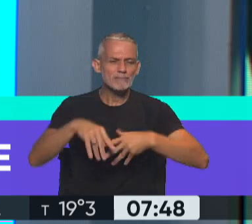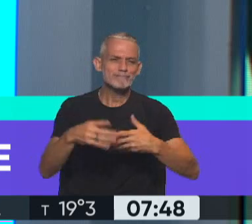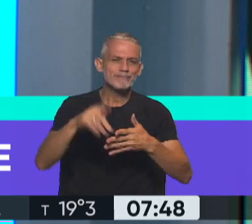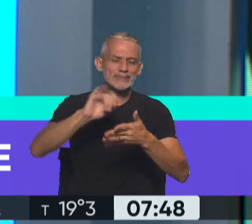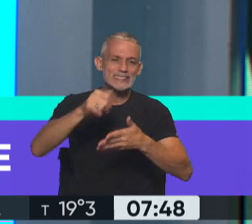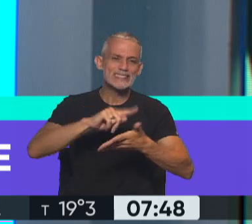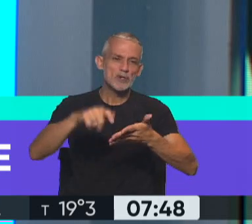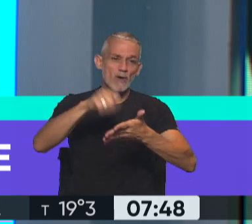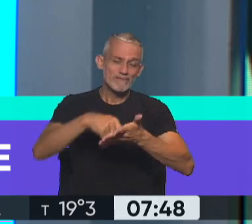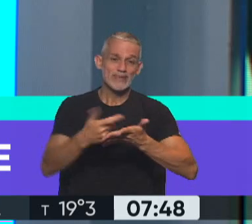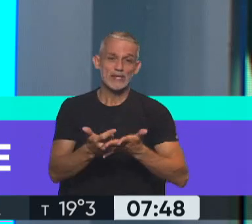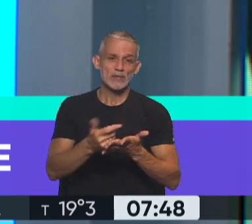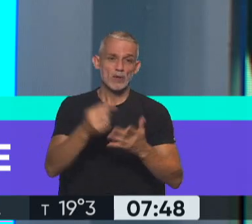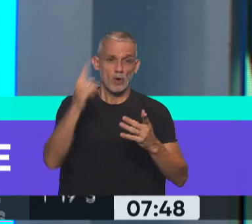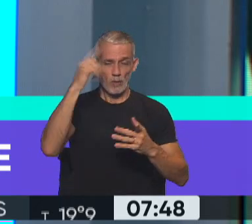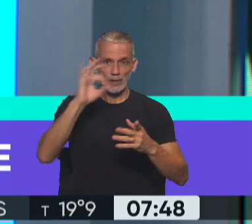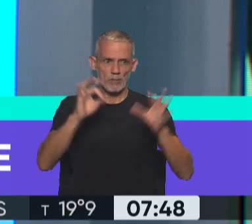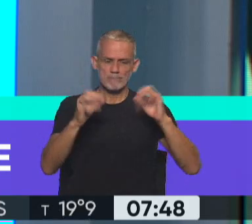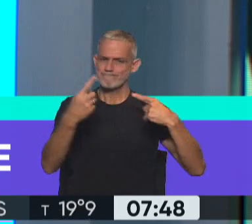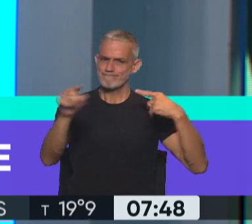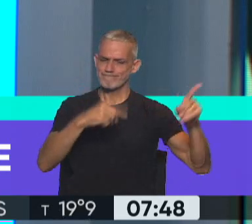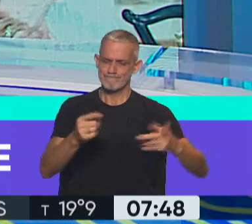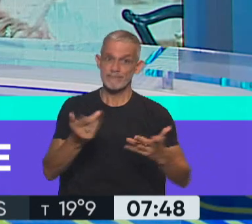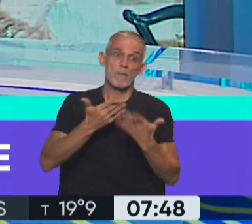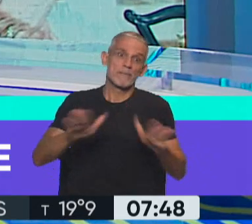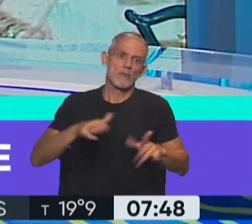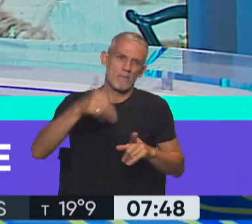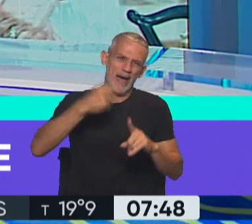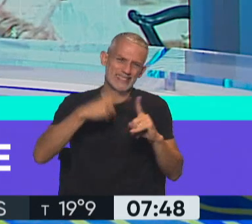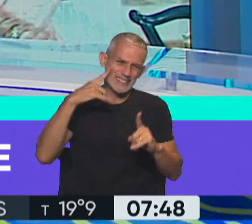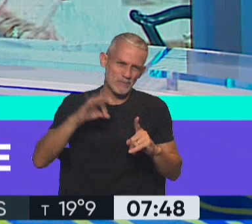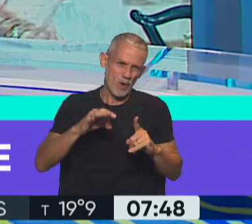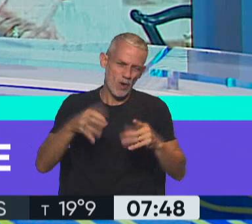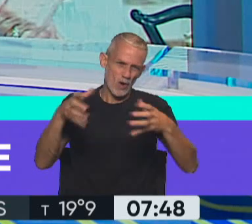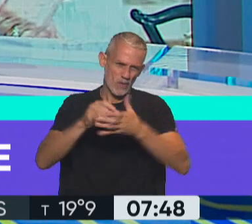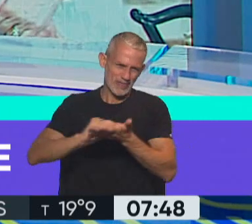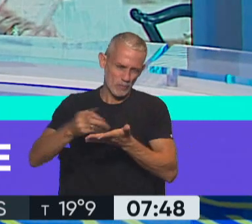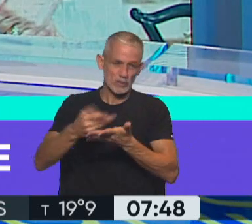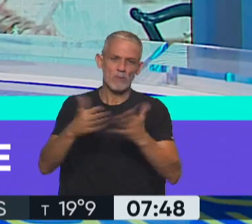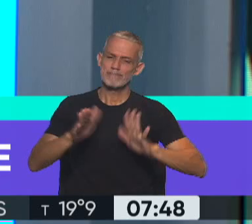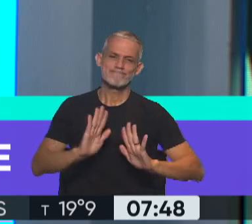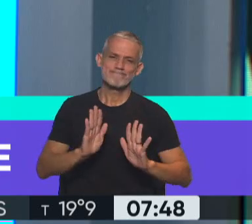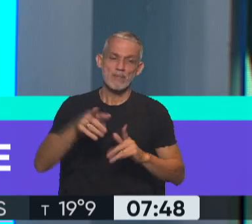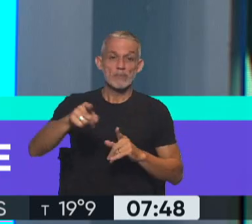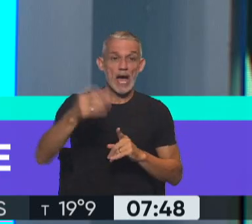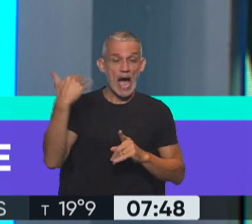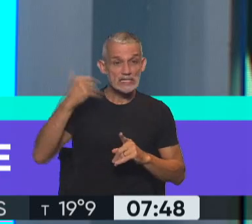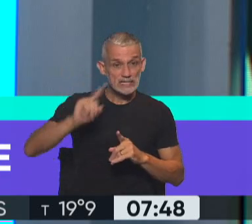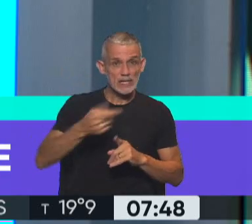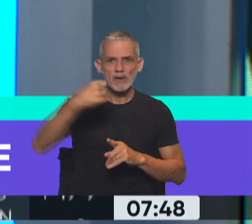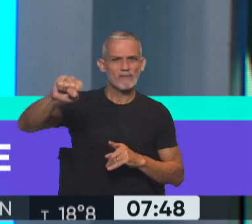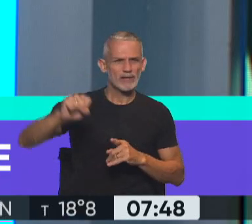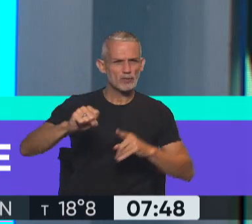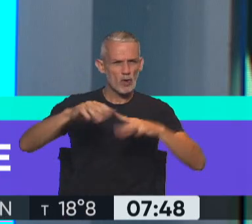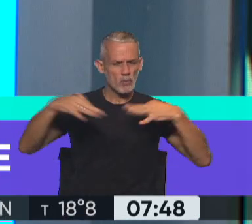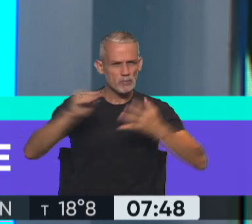Internacional. Estas diferencias se ponen en evidencia con la renuncia de Máximo Kirchner a la presidencia del bloque, con su ausencia ayer también en la